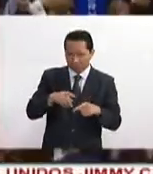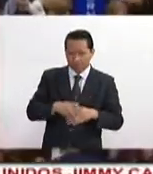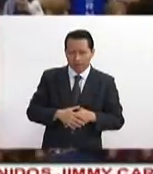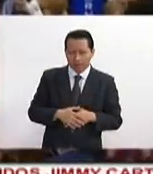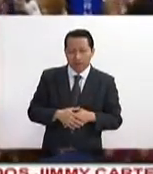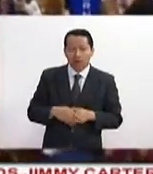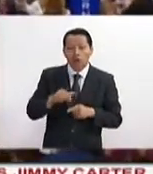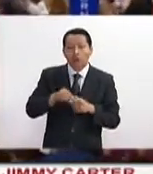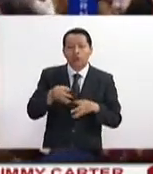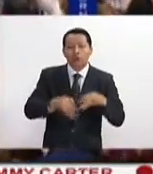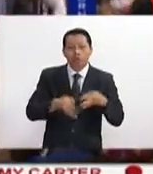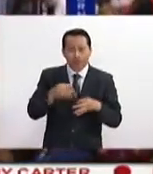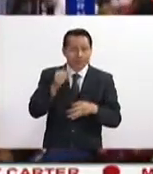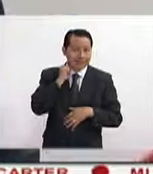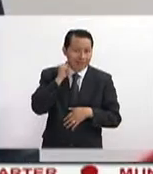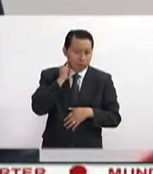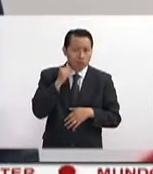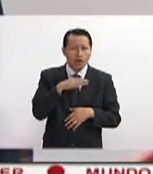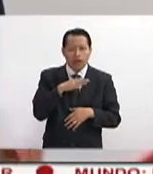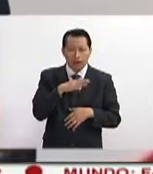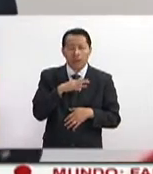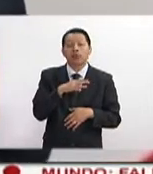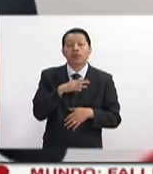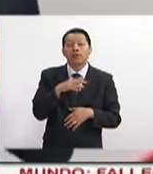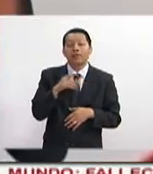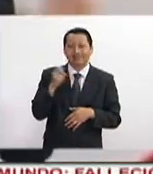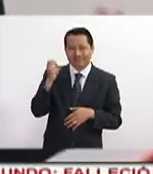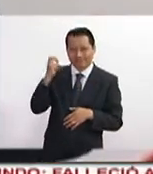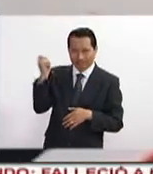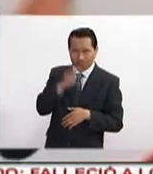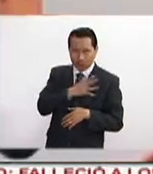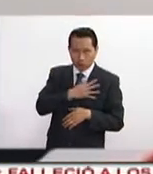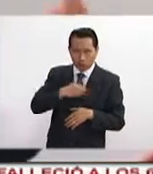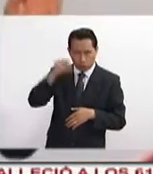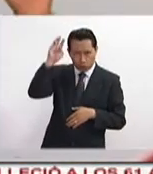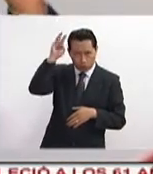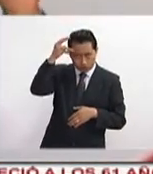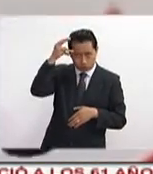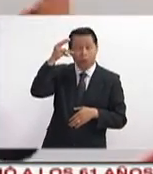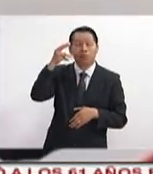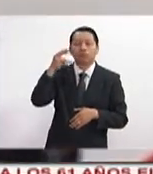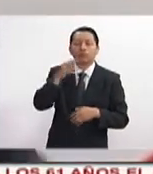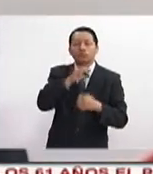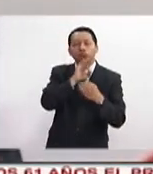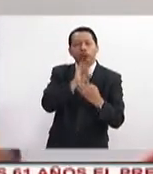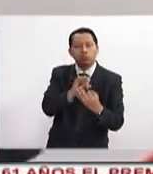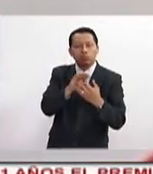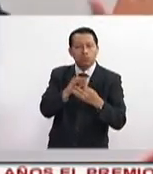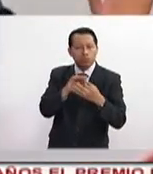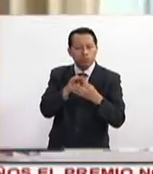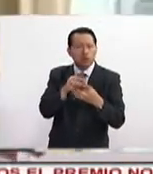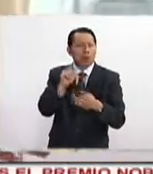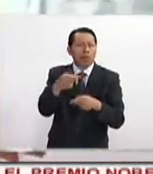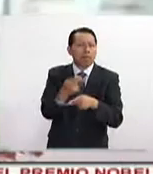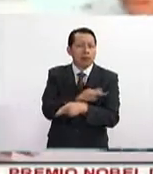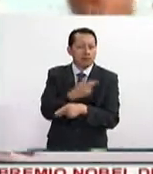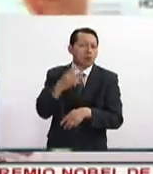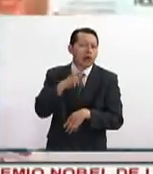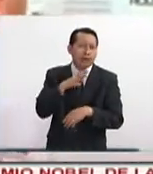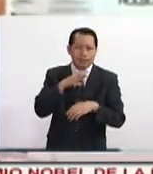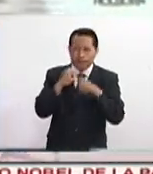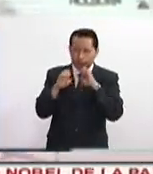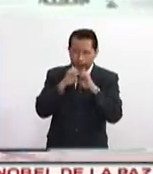El Comité Judicial del Senado citará a Donald Trump Jr. para que testifique en torno a su entrevista con la abogada Natalia